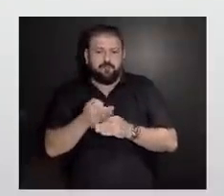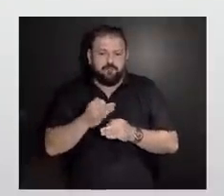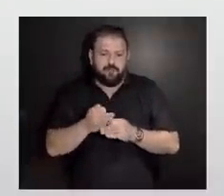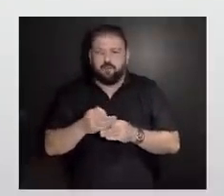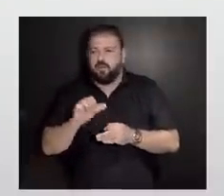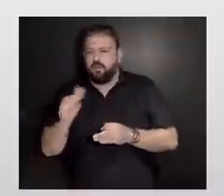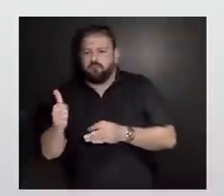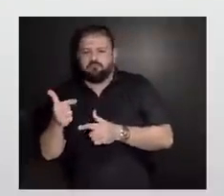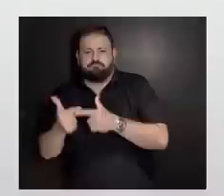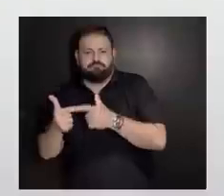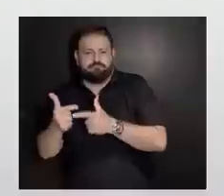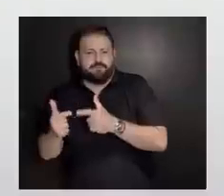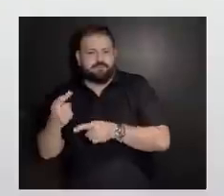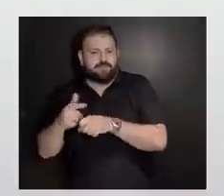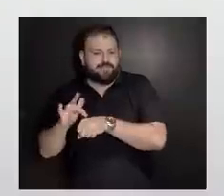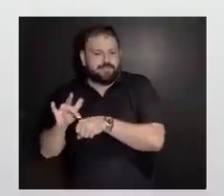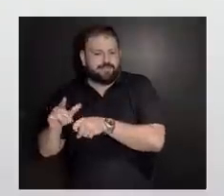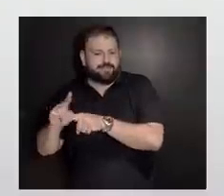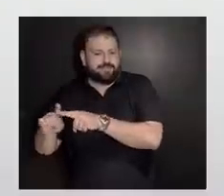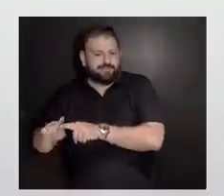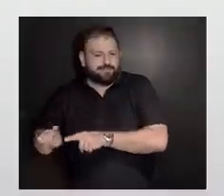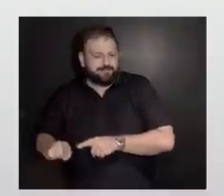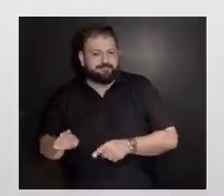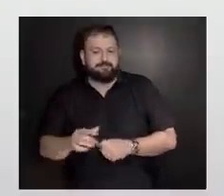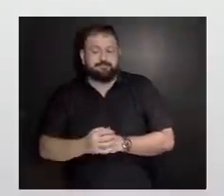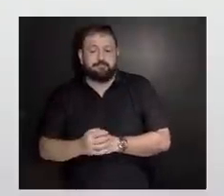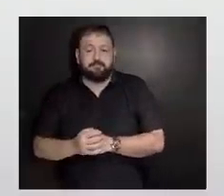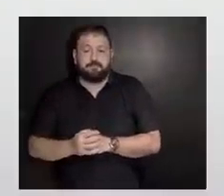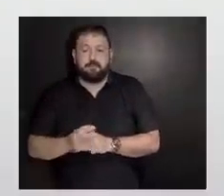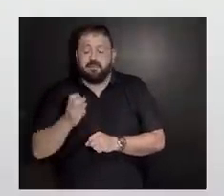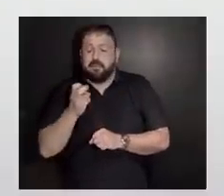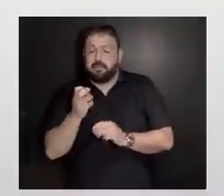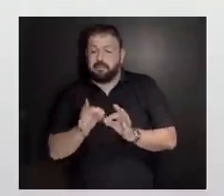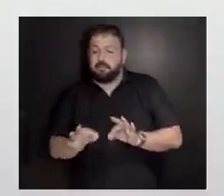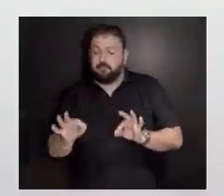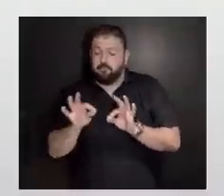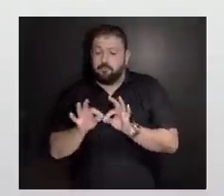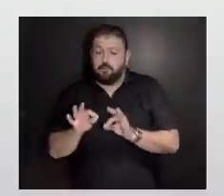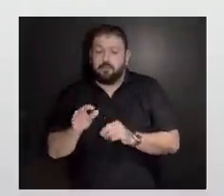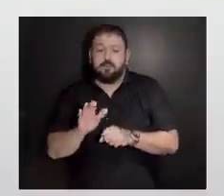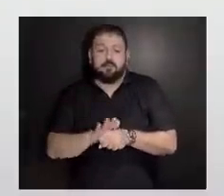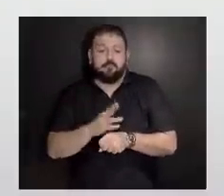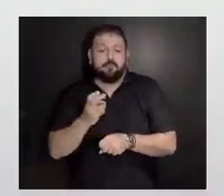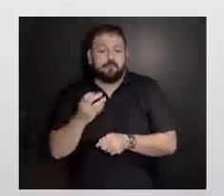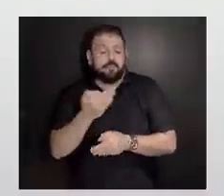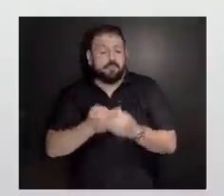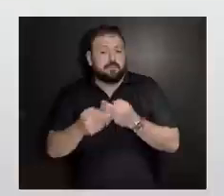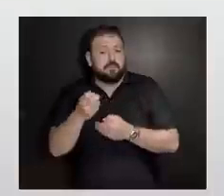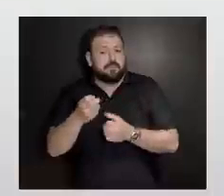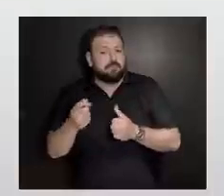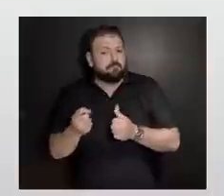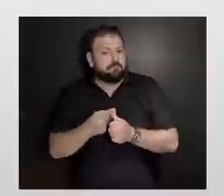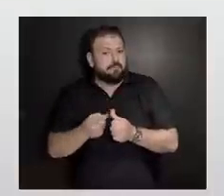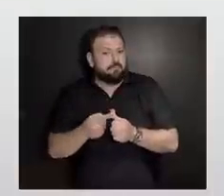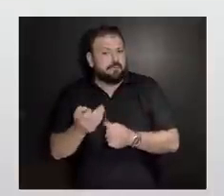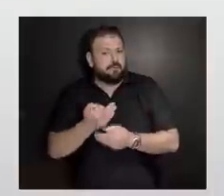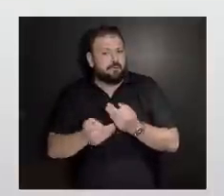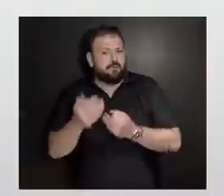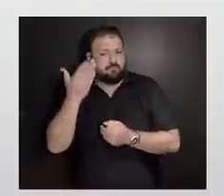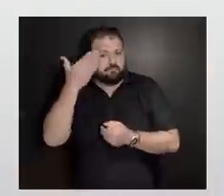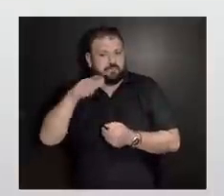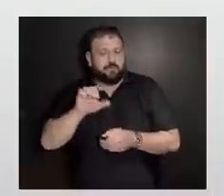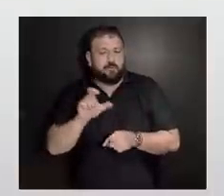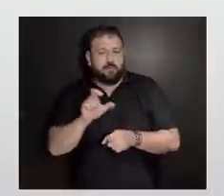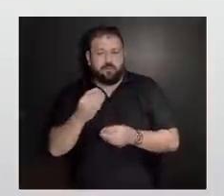lácteos. Y pues bueno, esto es importante porque como les mencionaba, es la principal fuente de energía que va a tener nuestro